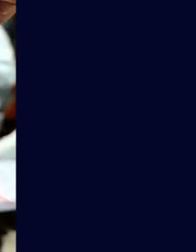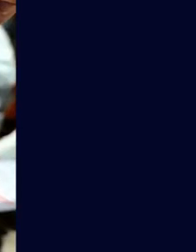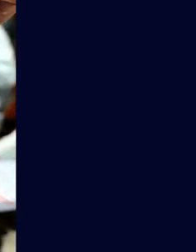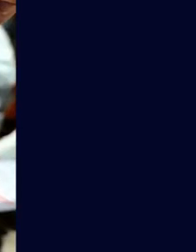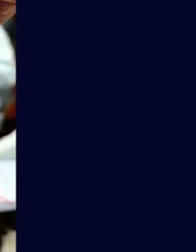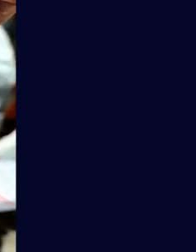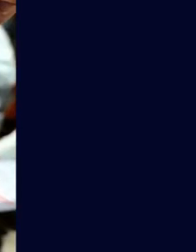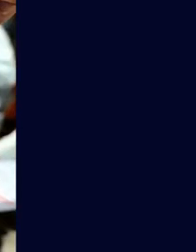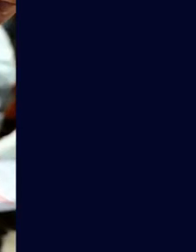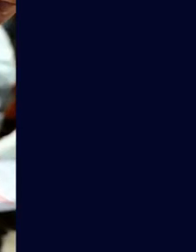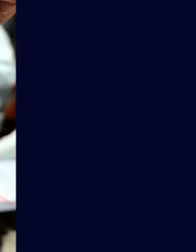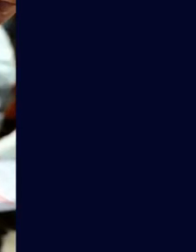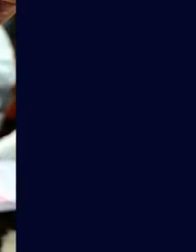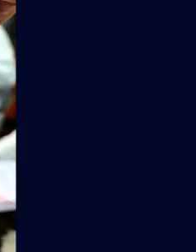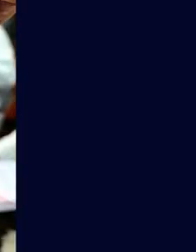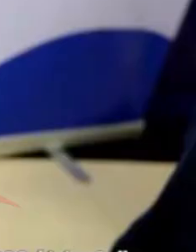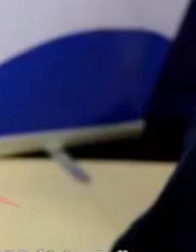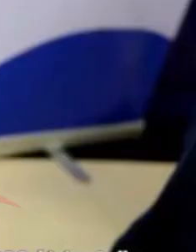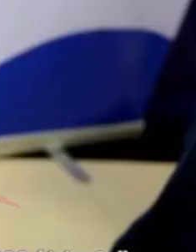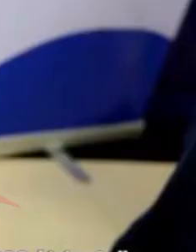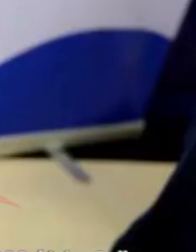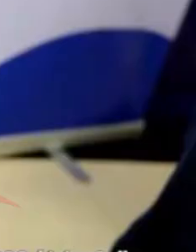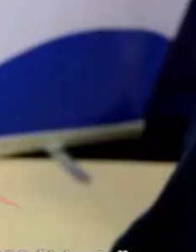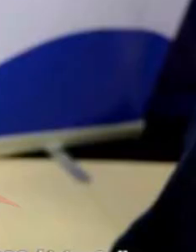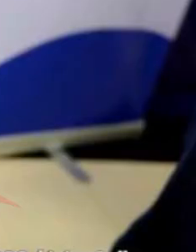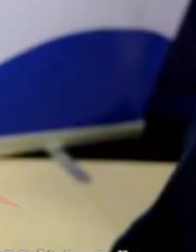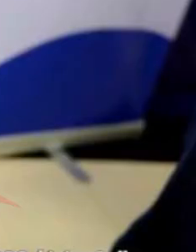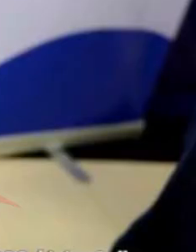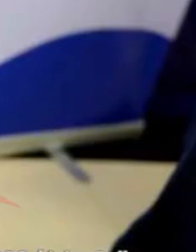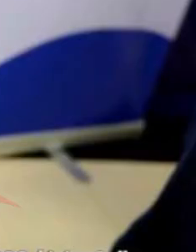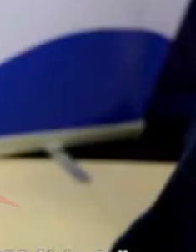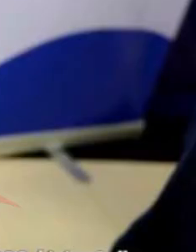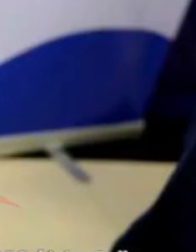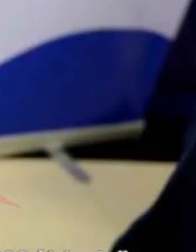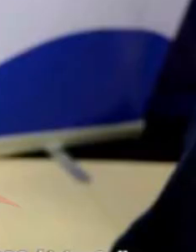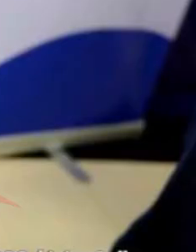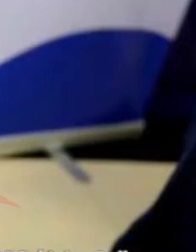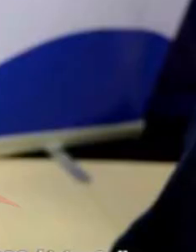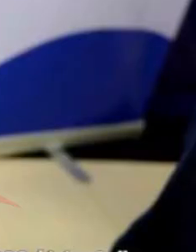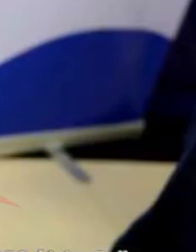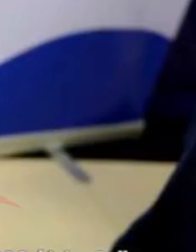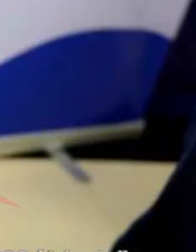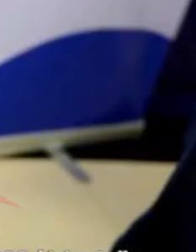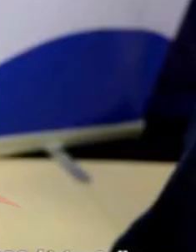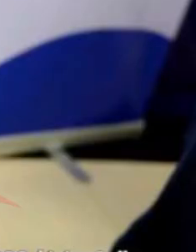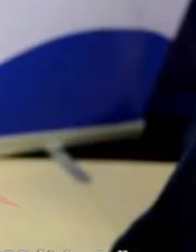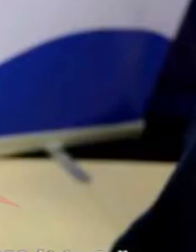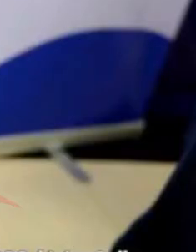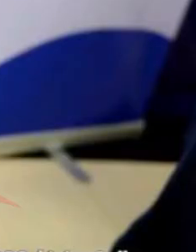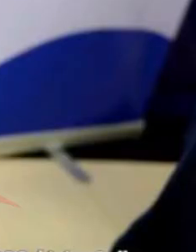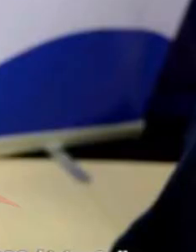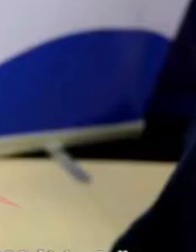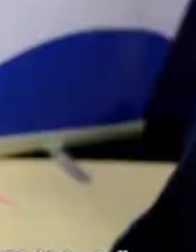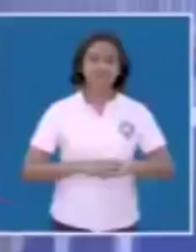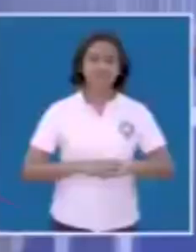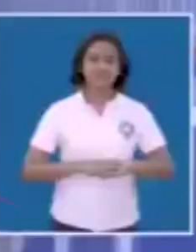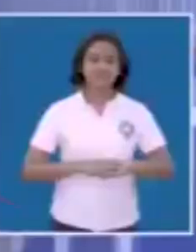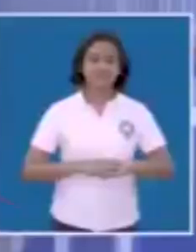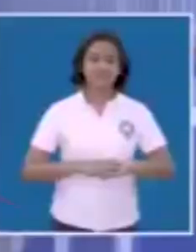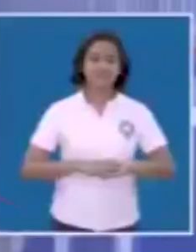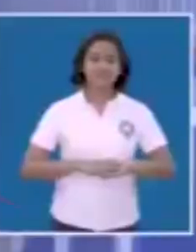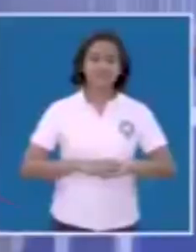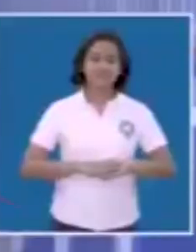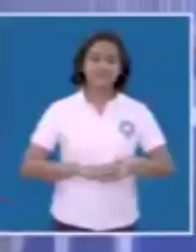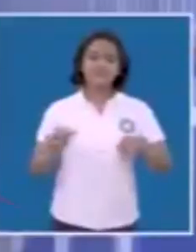que desde el 11 de octubre están realizando la entrega de materiales auxiliares en los diferentes departamentos dichos materiales